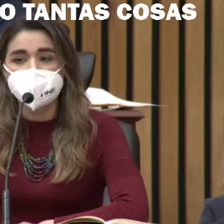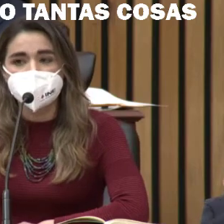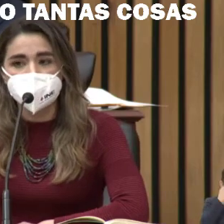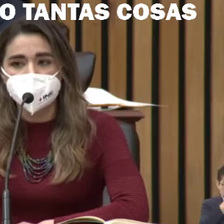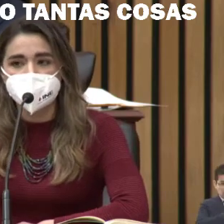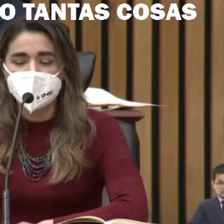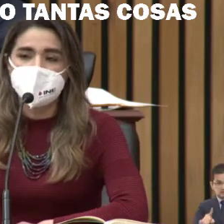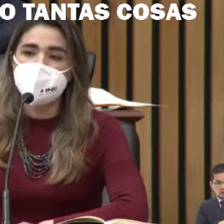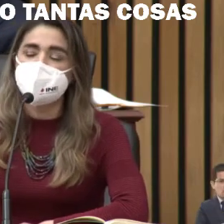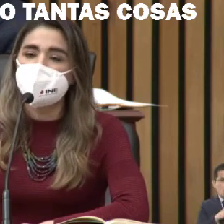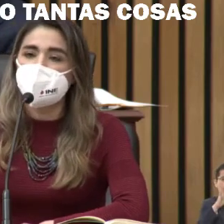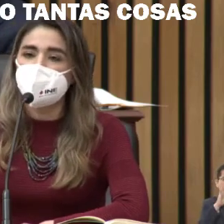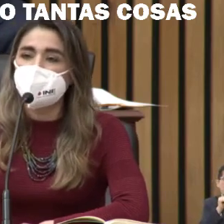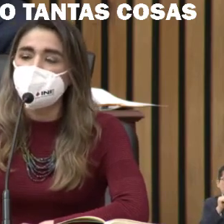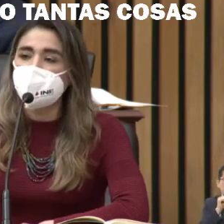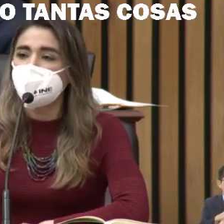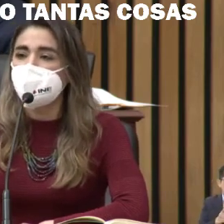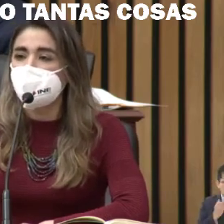Incluso